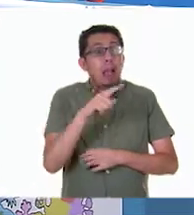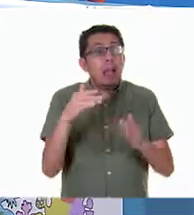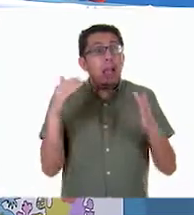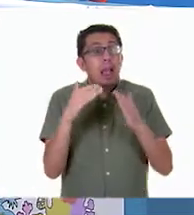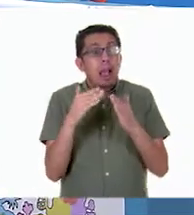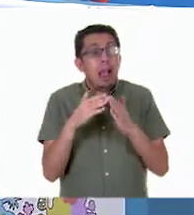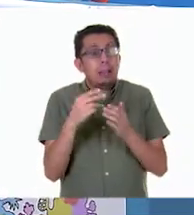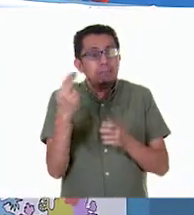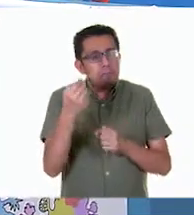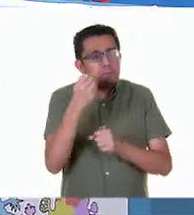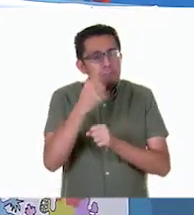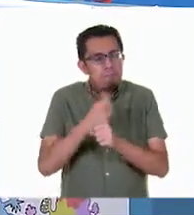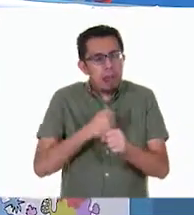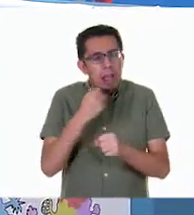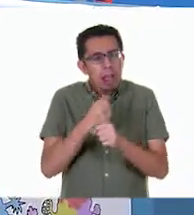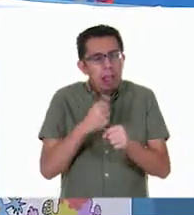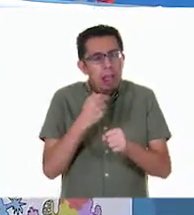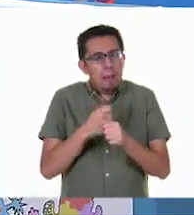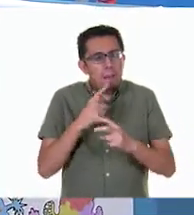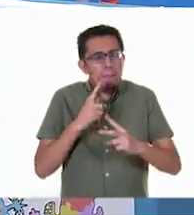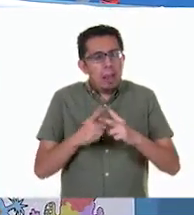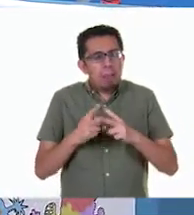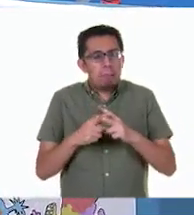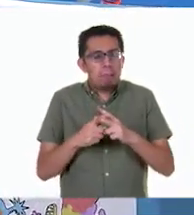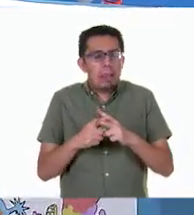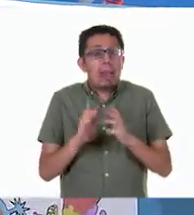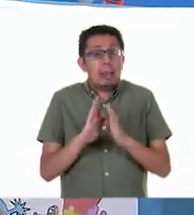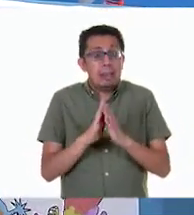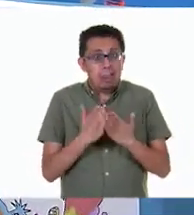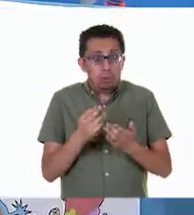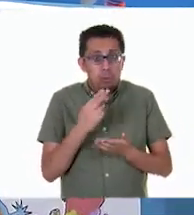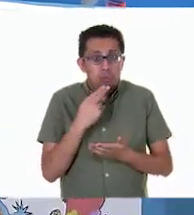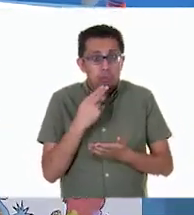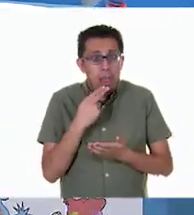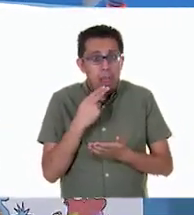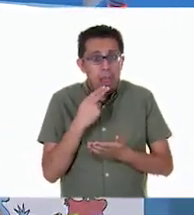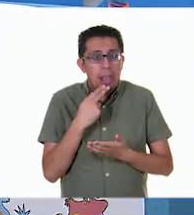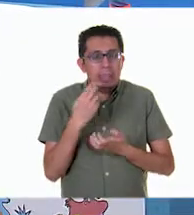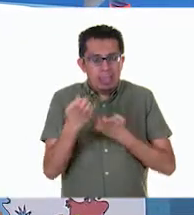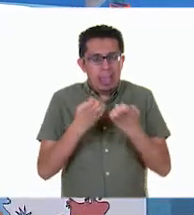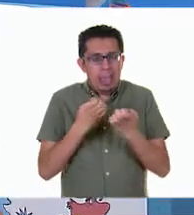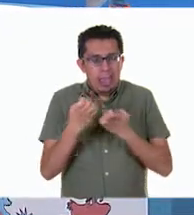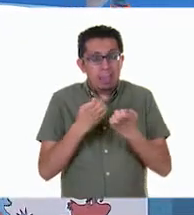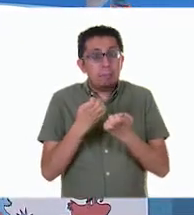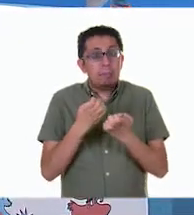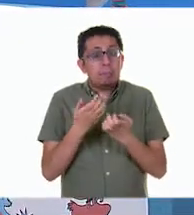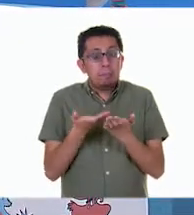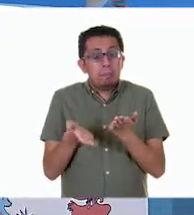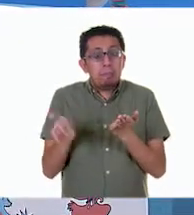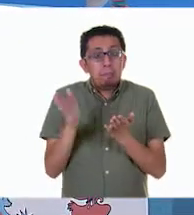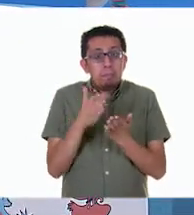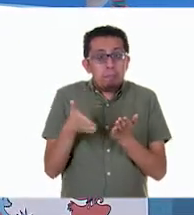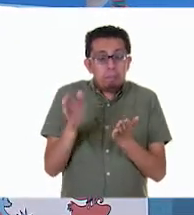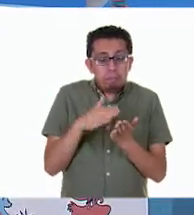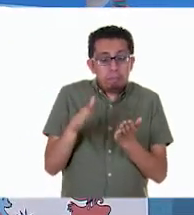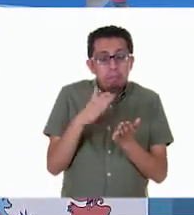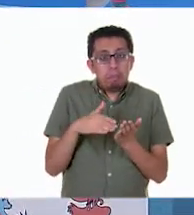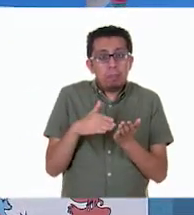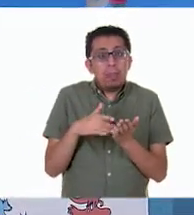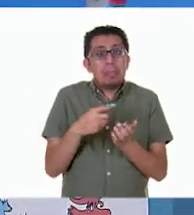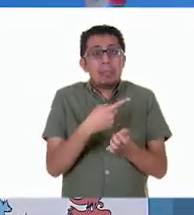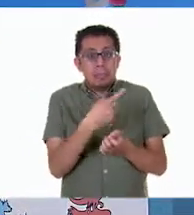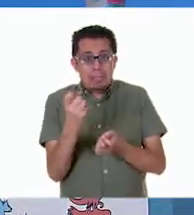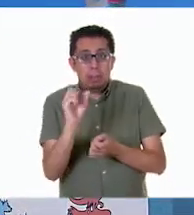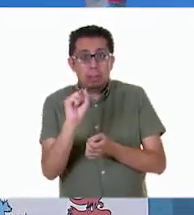ponernos a practicar más las matemáticas con el apoyo de su libro de desafíos matemáticos en la página